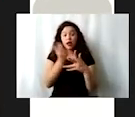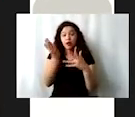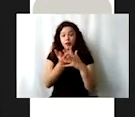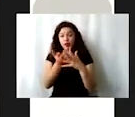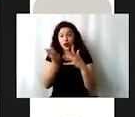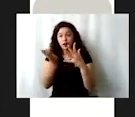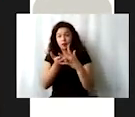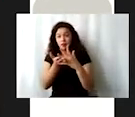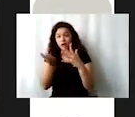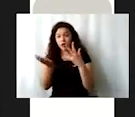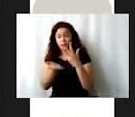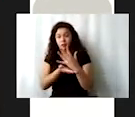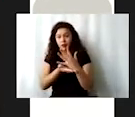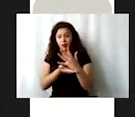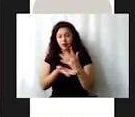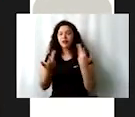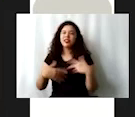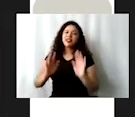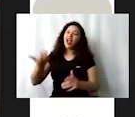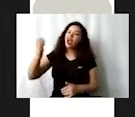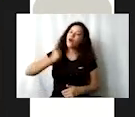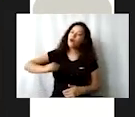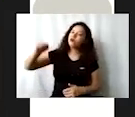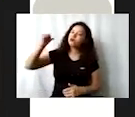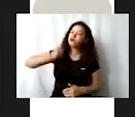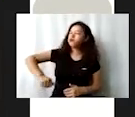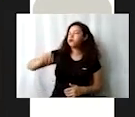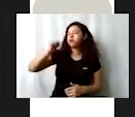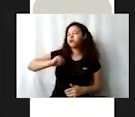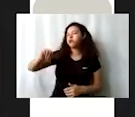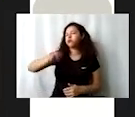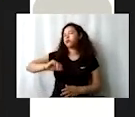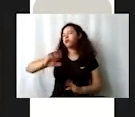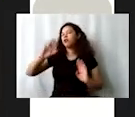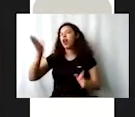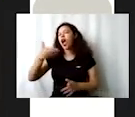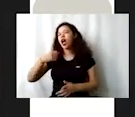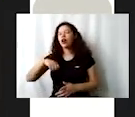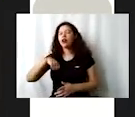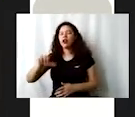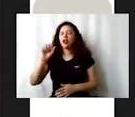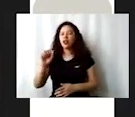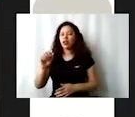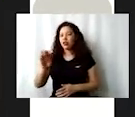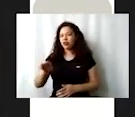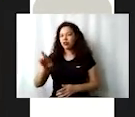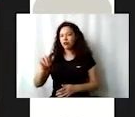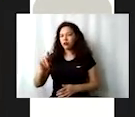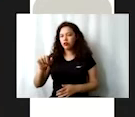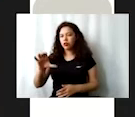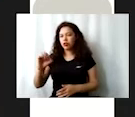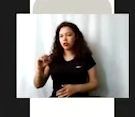impuesta por ese viejo modelo burocrático tradicional. De la misma manera que el